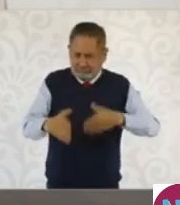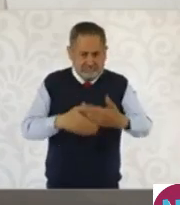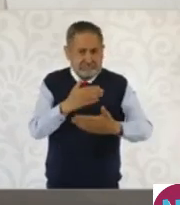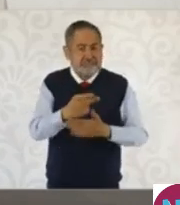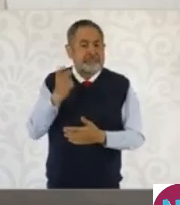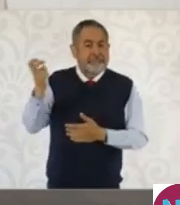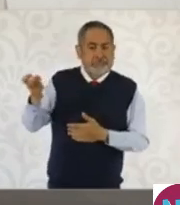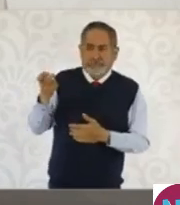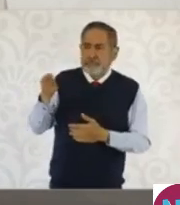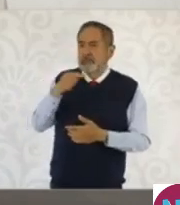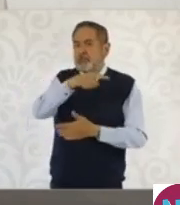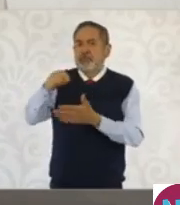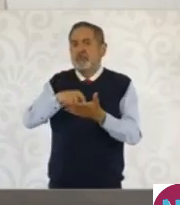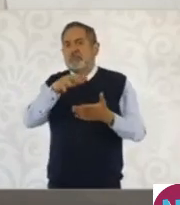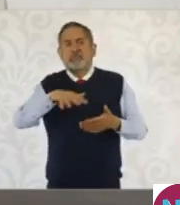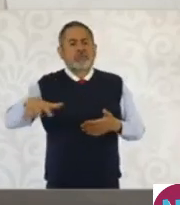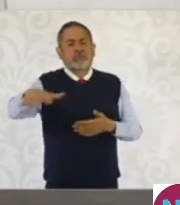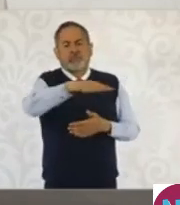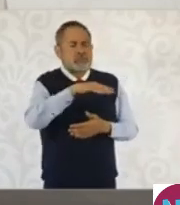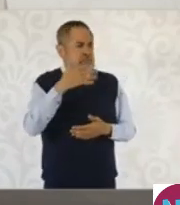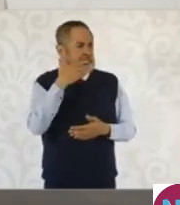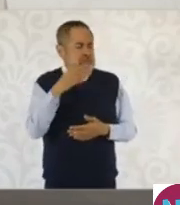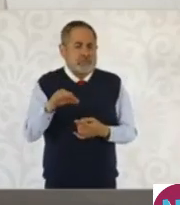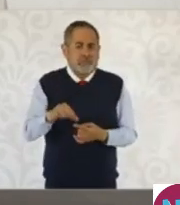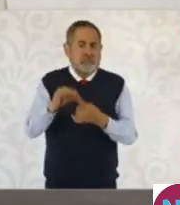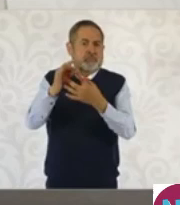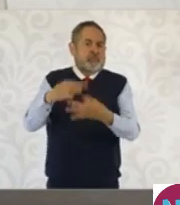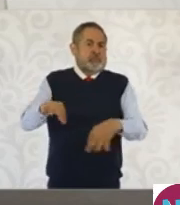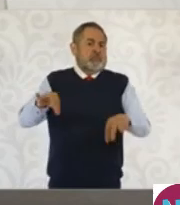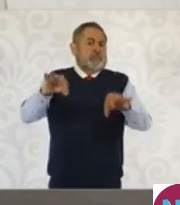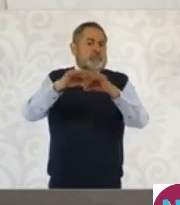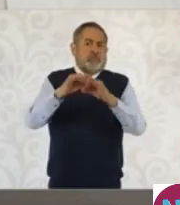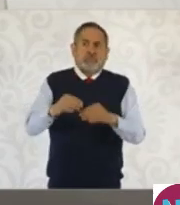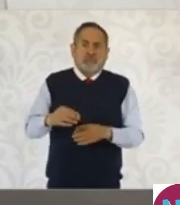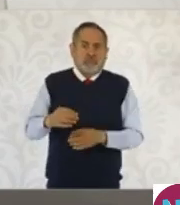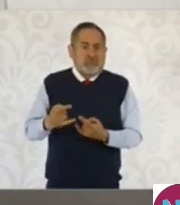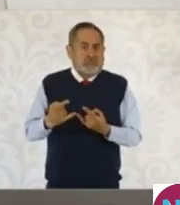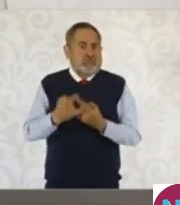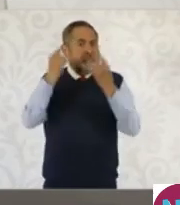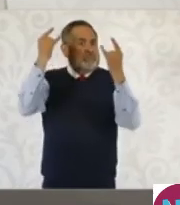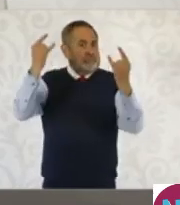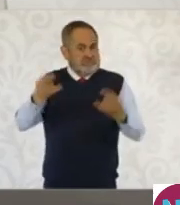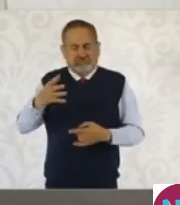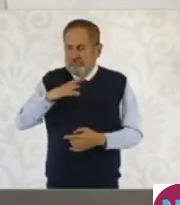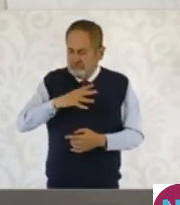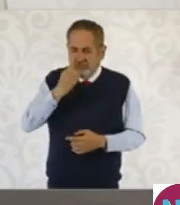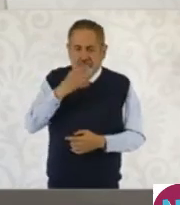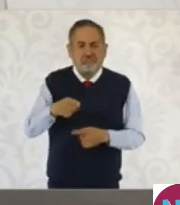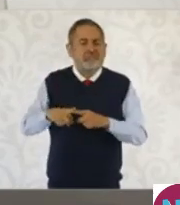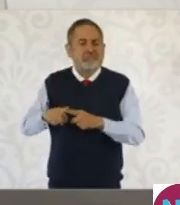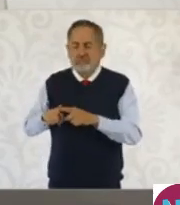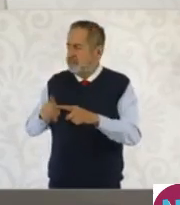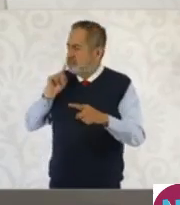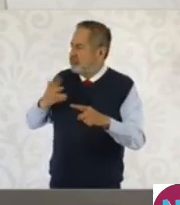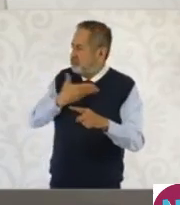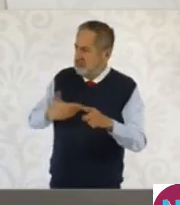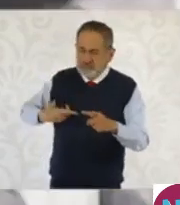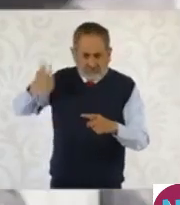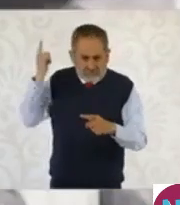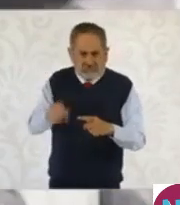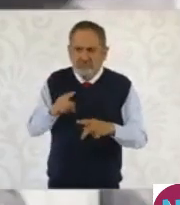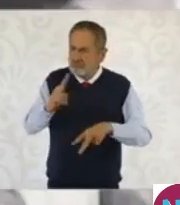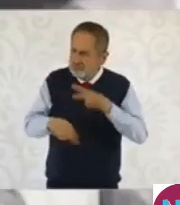este nosocomio representa un hito para el IMSS Bienestar y una instrucción explícita de nuestra